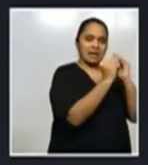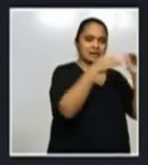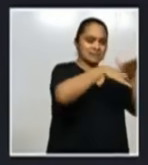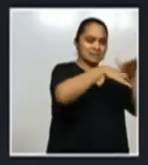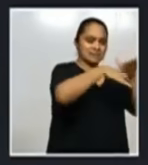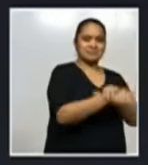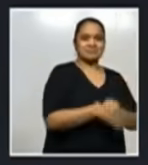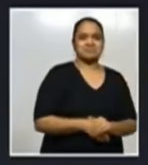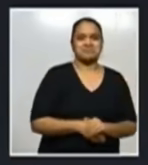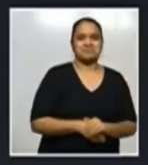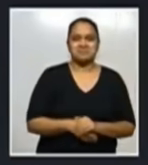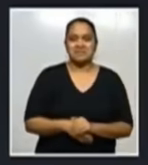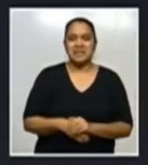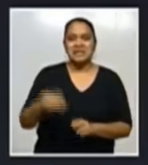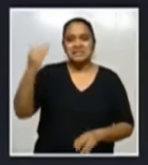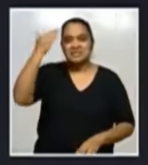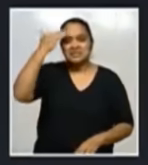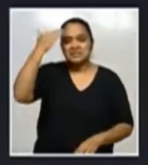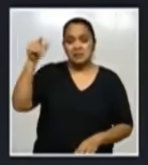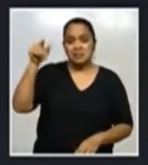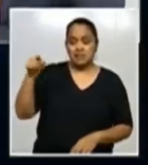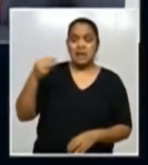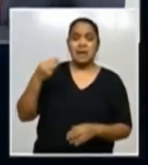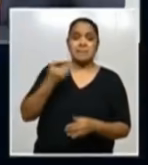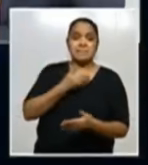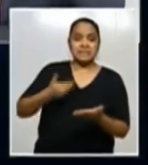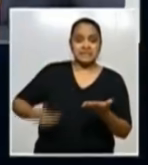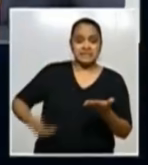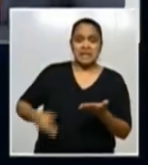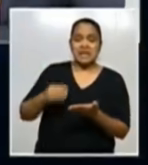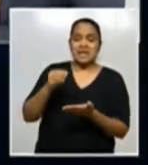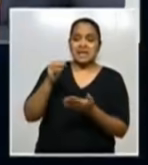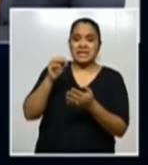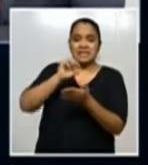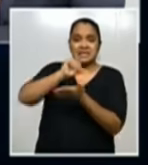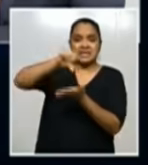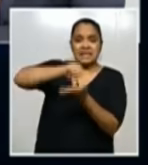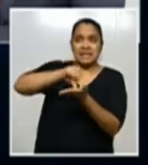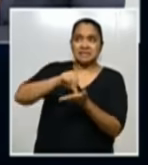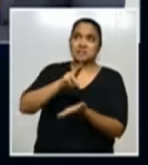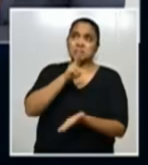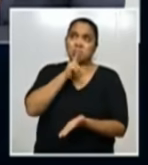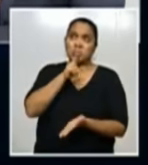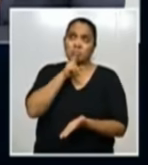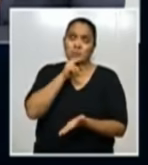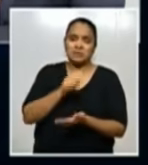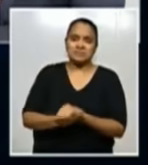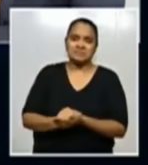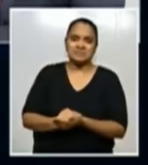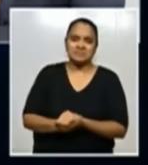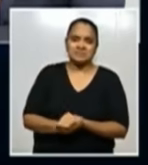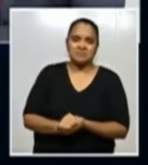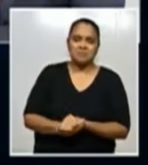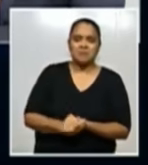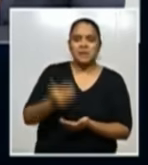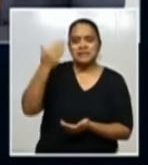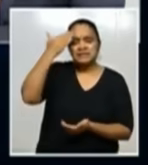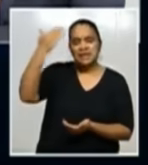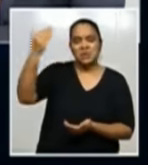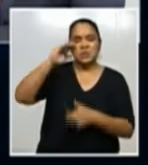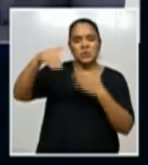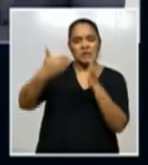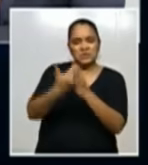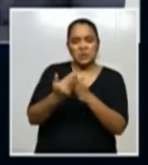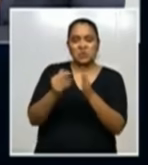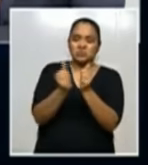a don Carlos Cano, presidente de la Asociación de Municipios de Honduras. Mucho gusto, señor presidente. Un saludo a usted y a los amigos que